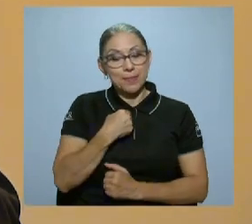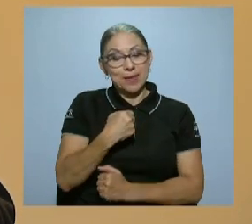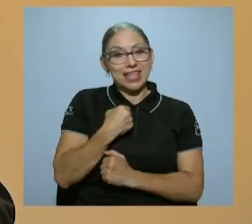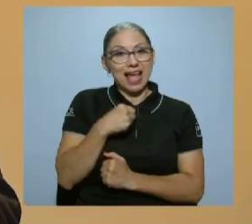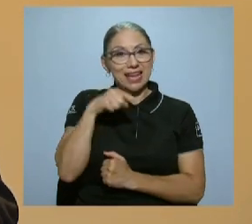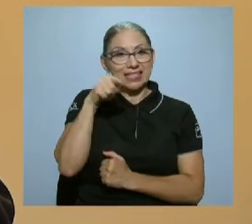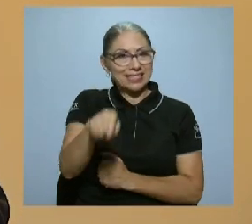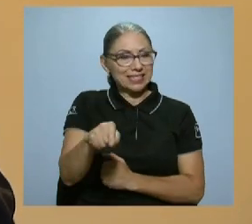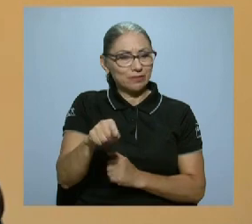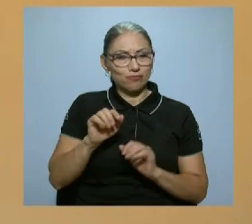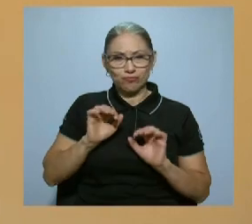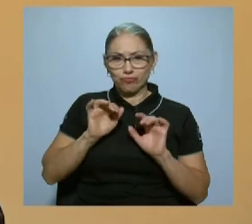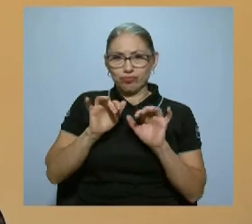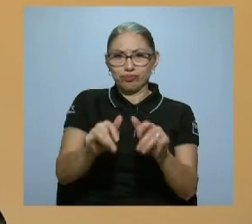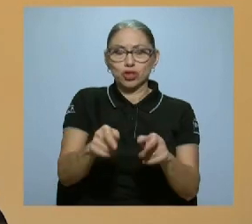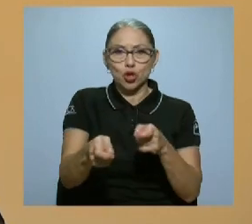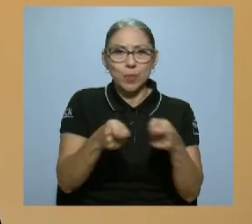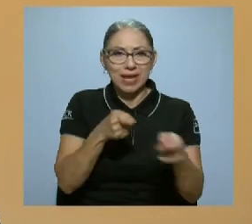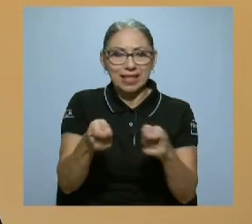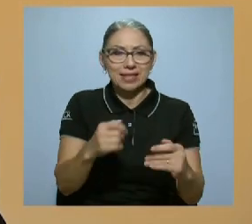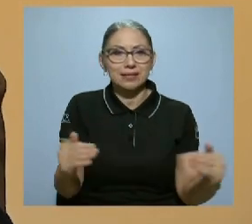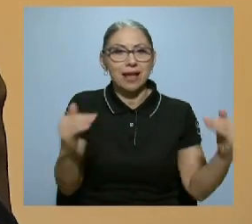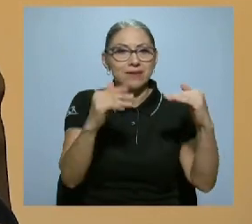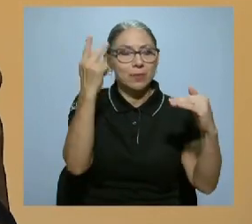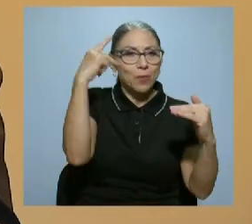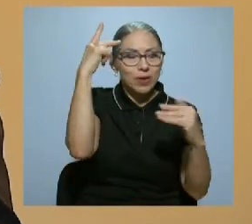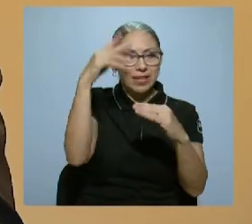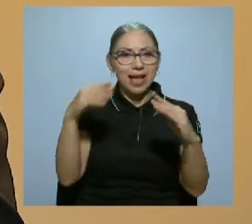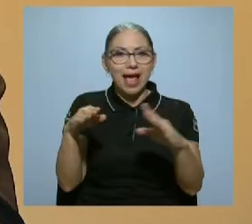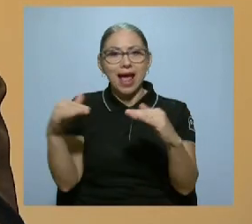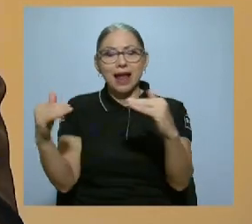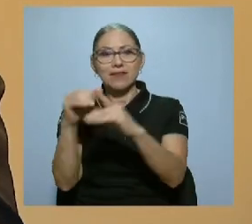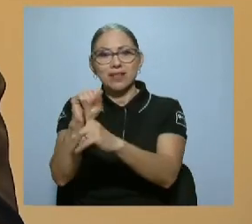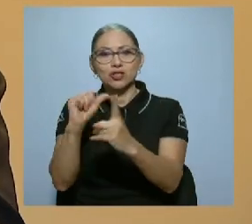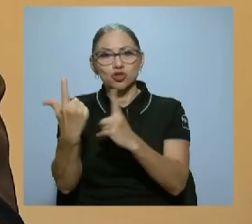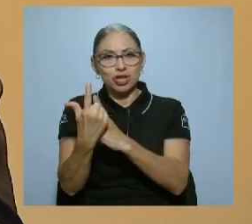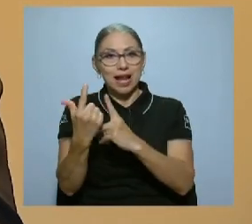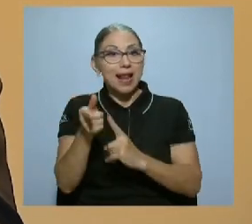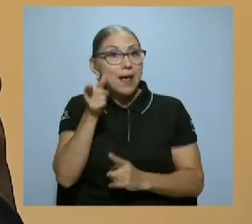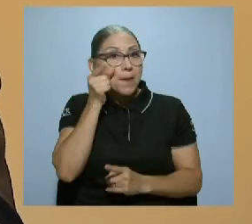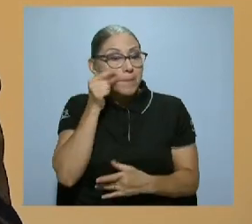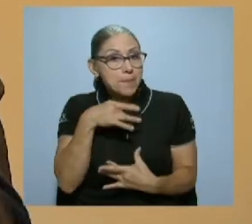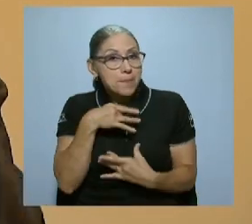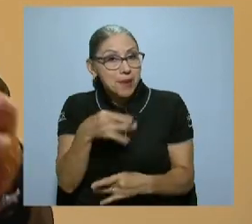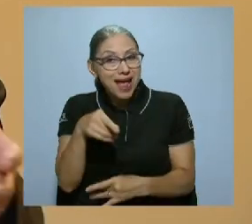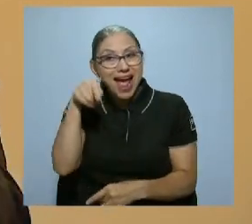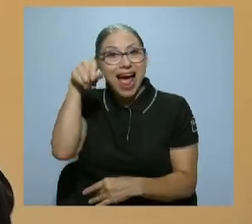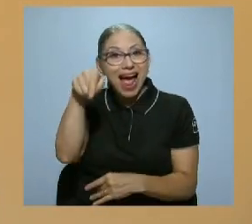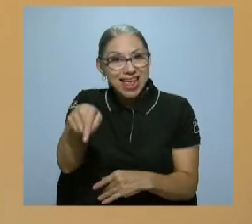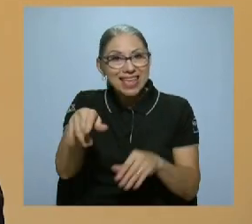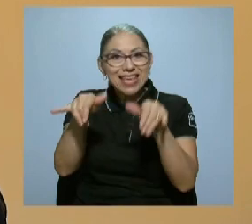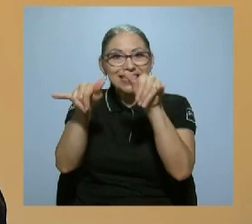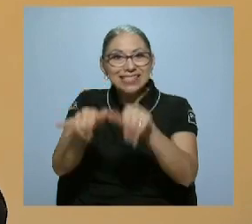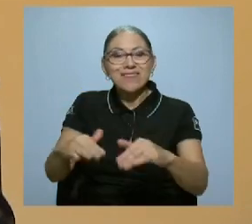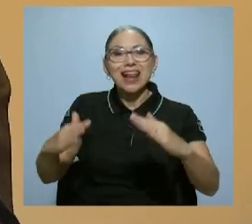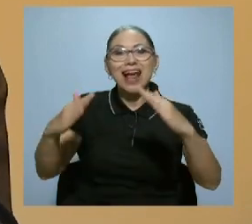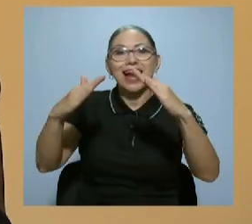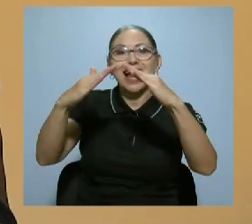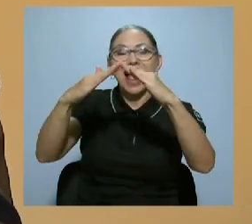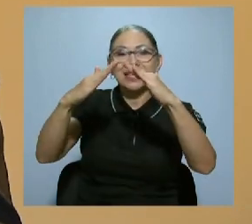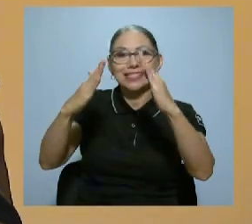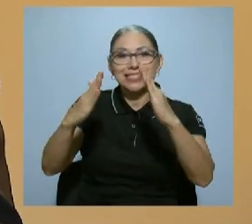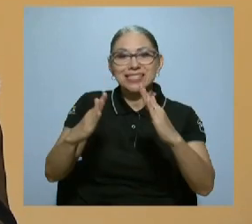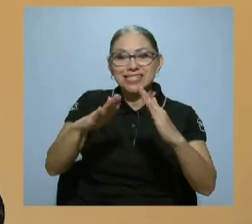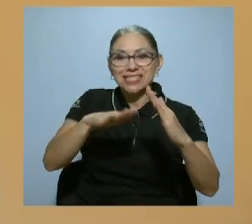dominantes tanto política como socialmente hablando. Y ahí, curiosamente, estaba la casa, la villa, si podemos